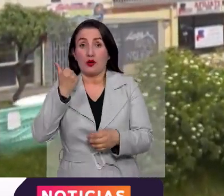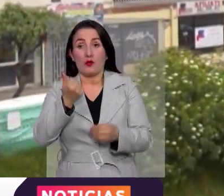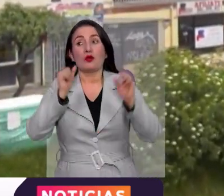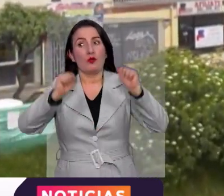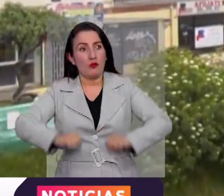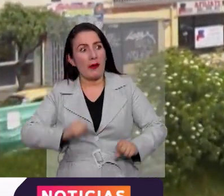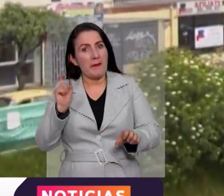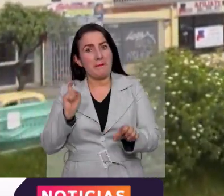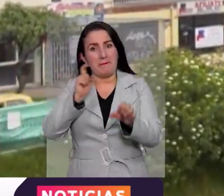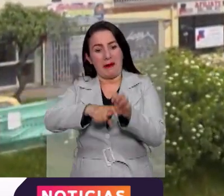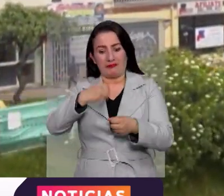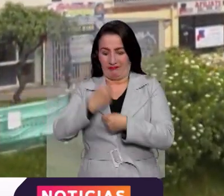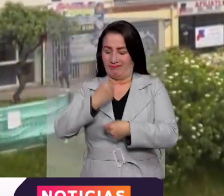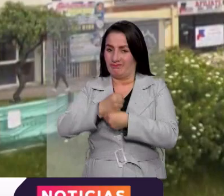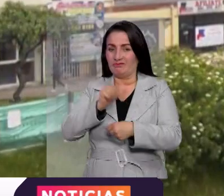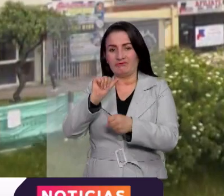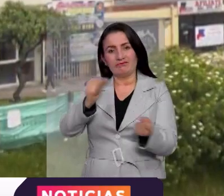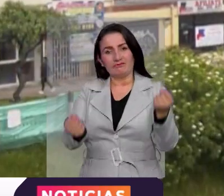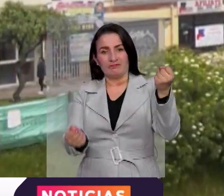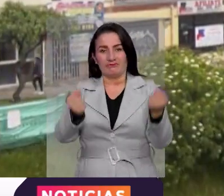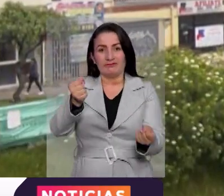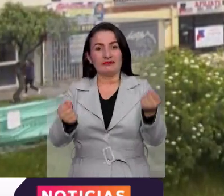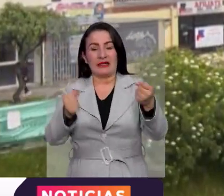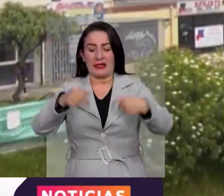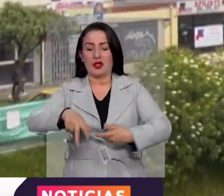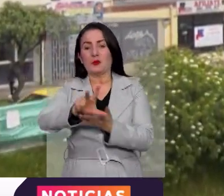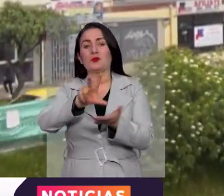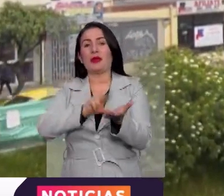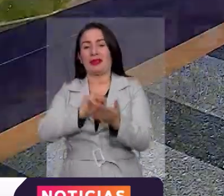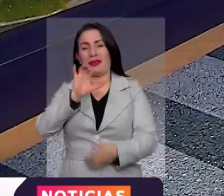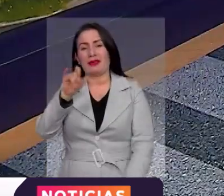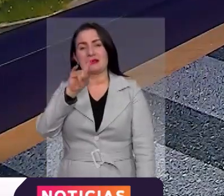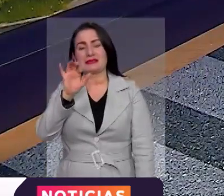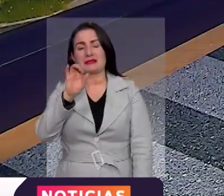también genera empleo. Desde Puente Aranda, Esteban Bejarano, Noticias Capital.